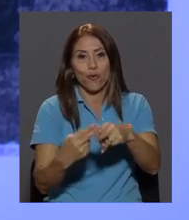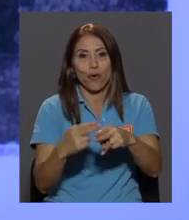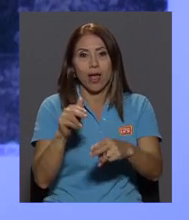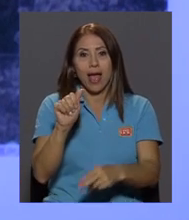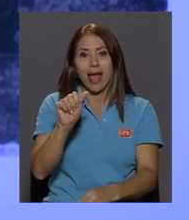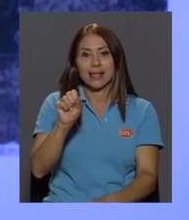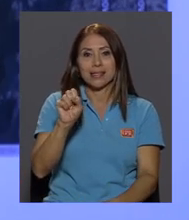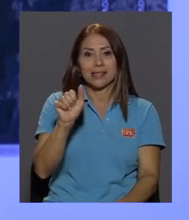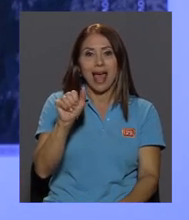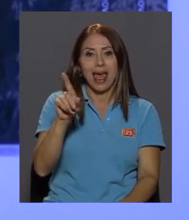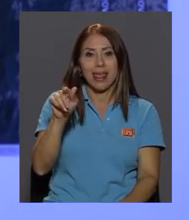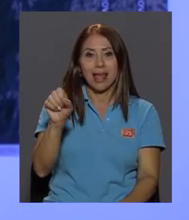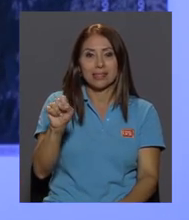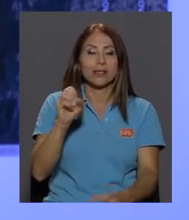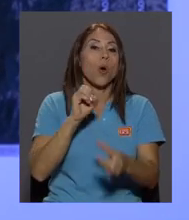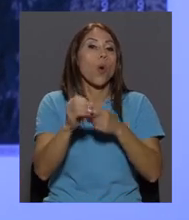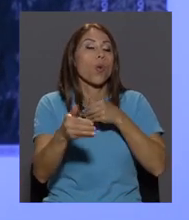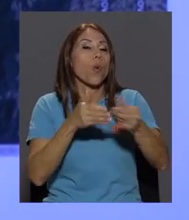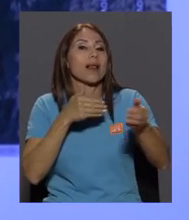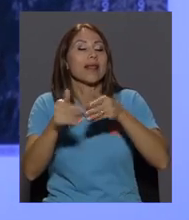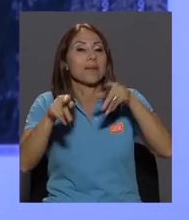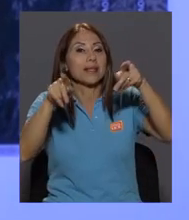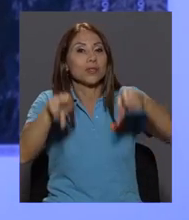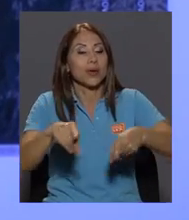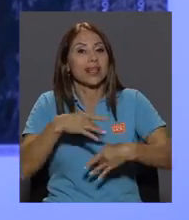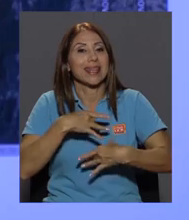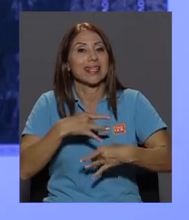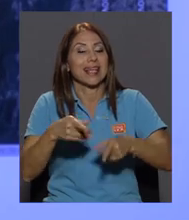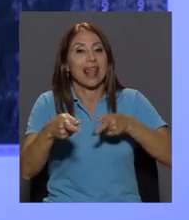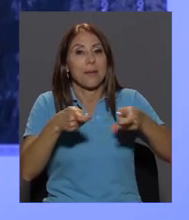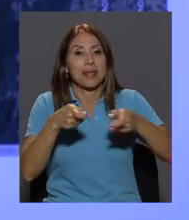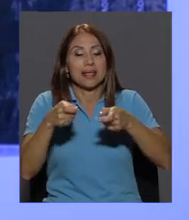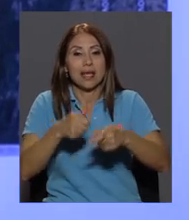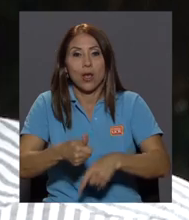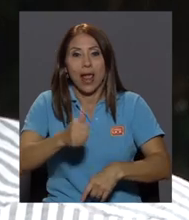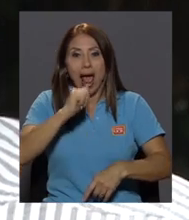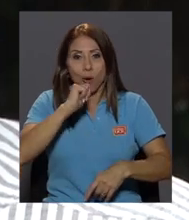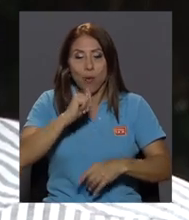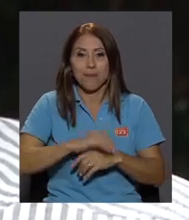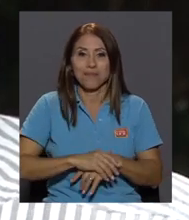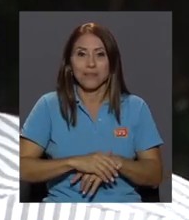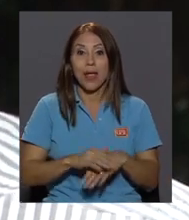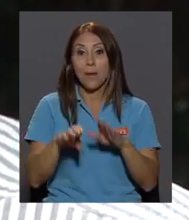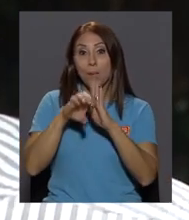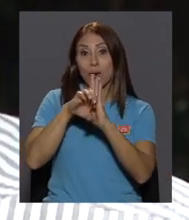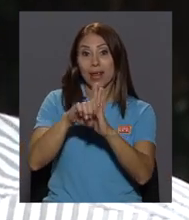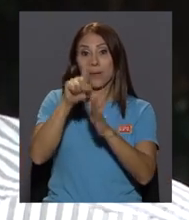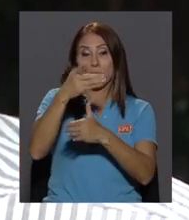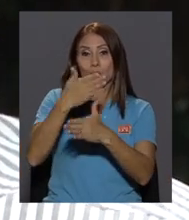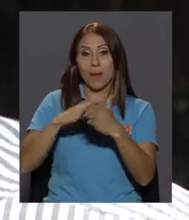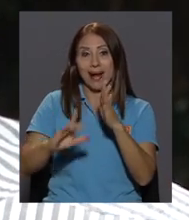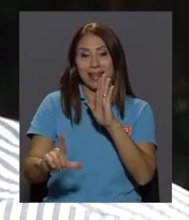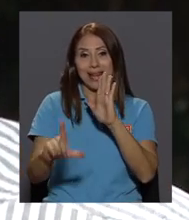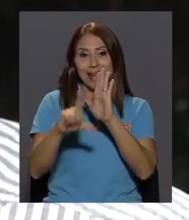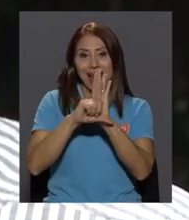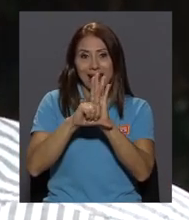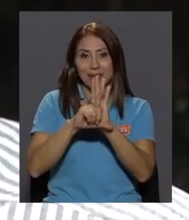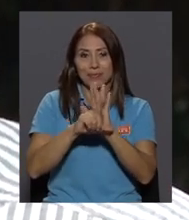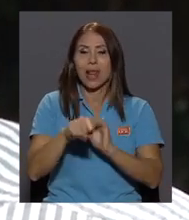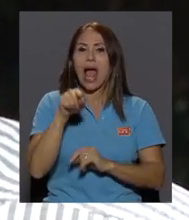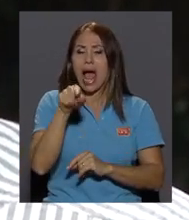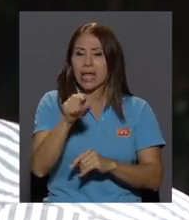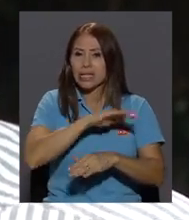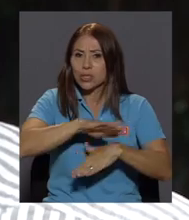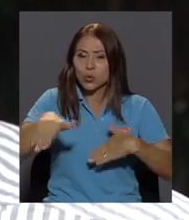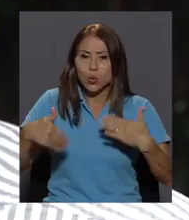o cualquier persona interesada en la administración del agua. Por ejemplo, hay una parte legal en donde hay toda